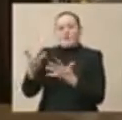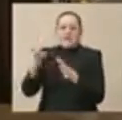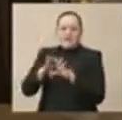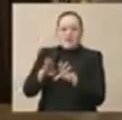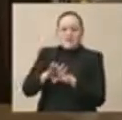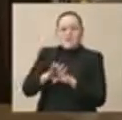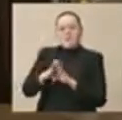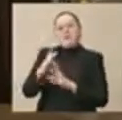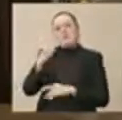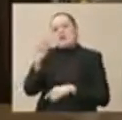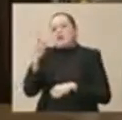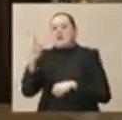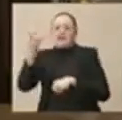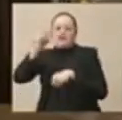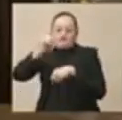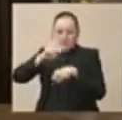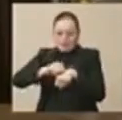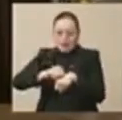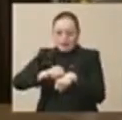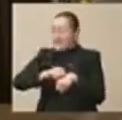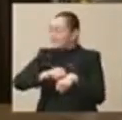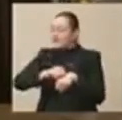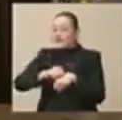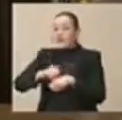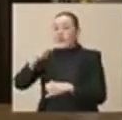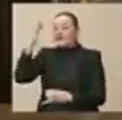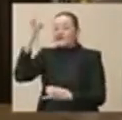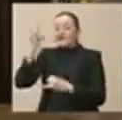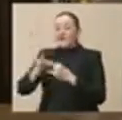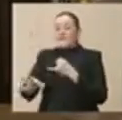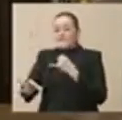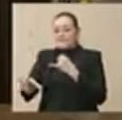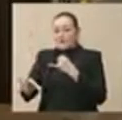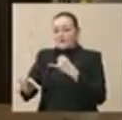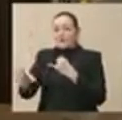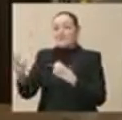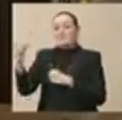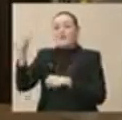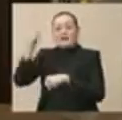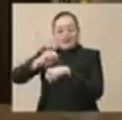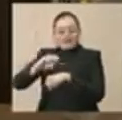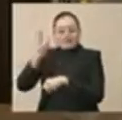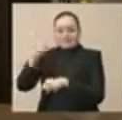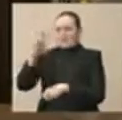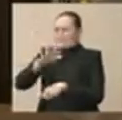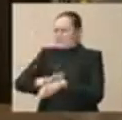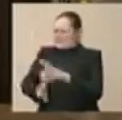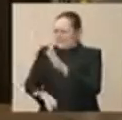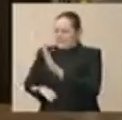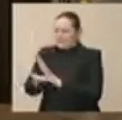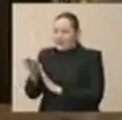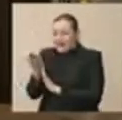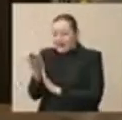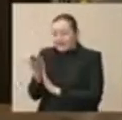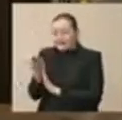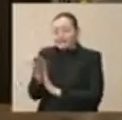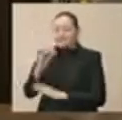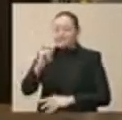diciembre cuando además ya presentábamos una tendencia alcista tristemente